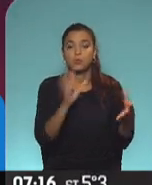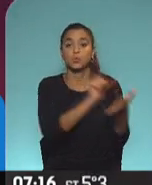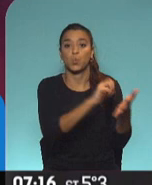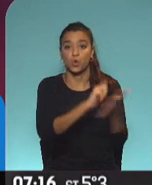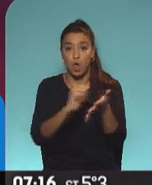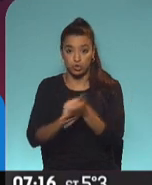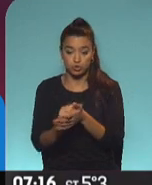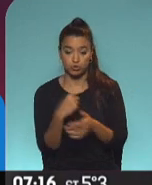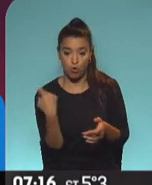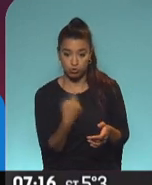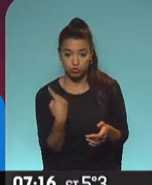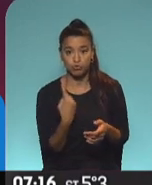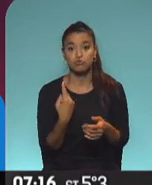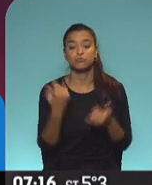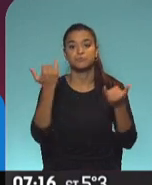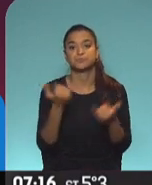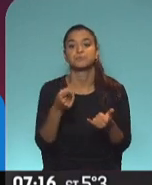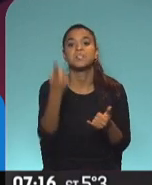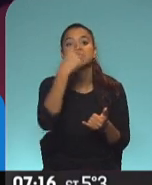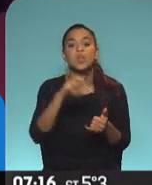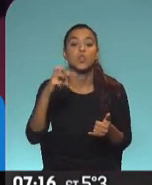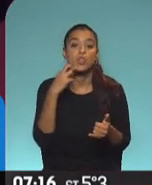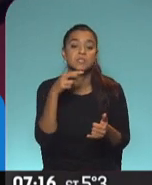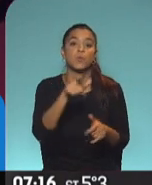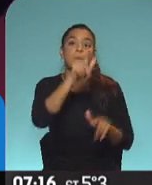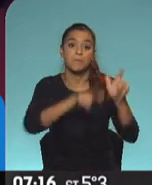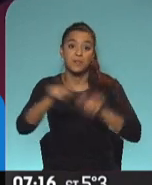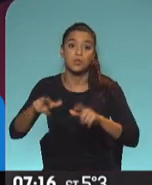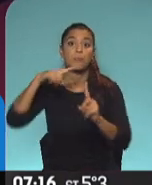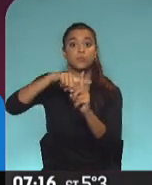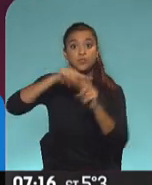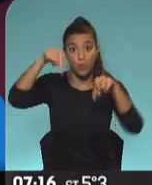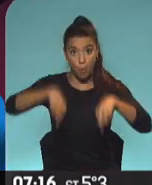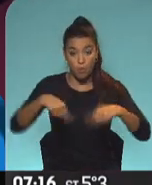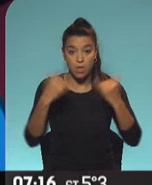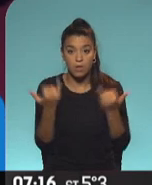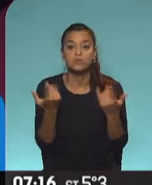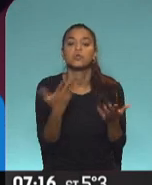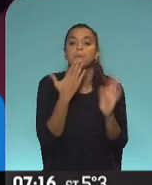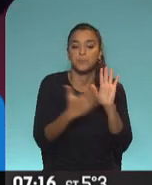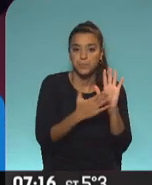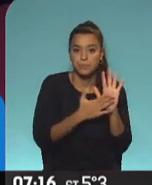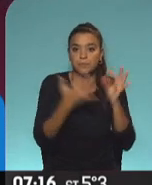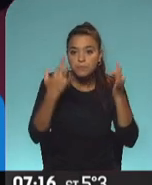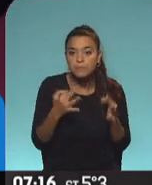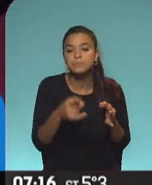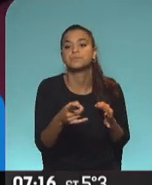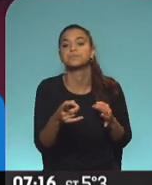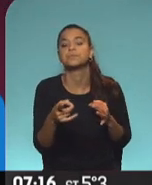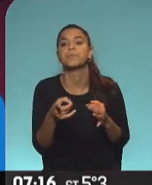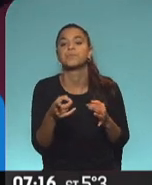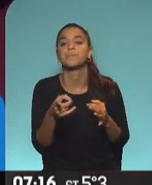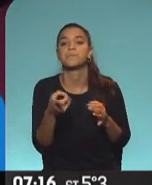nosotros teniendo los casos, 119 casos positivos al día de hoy, vamos a estar testeando justamente con